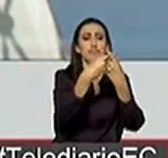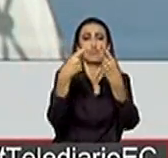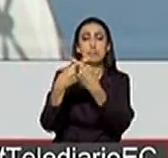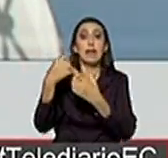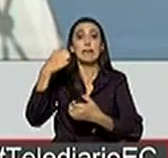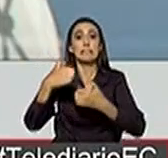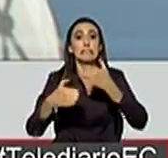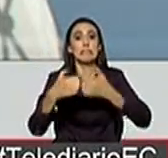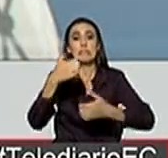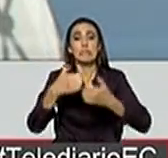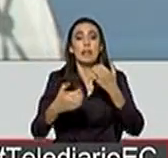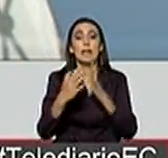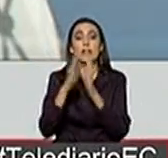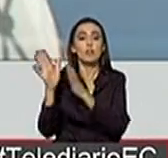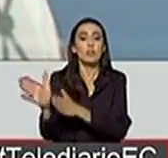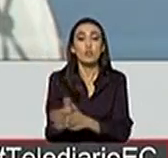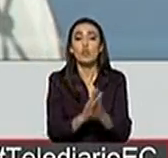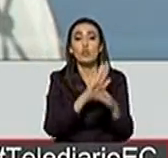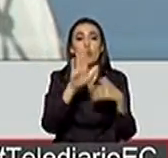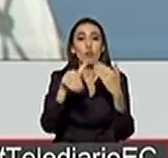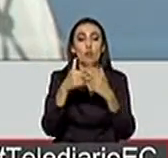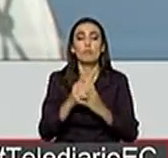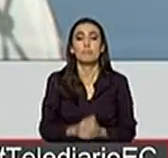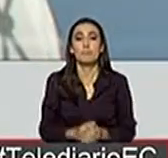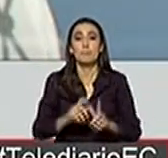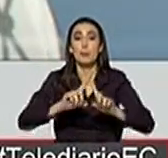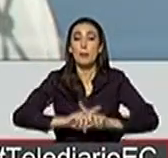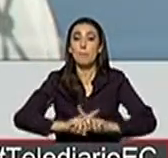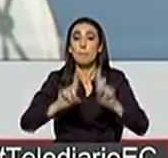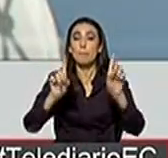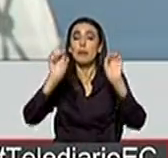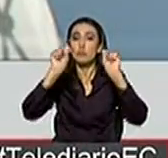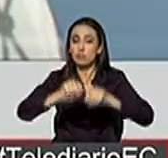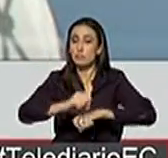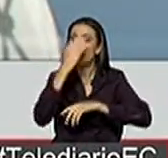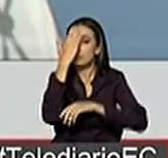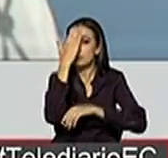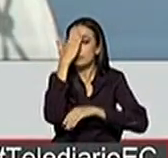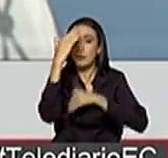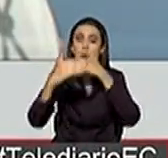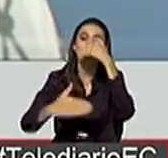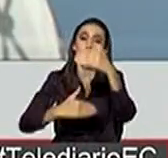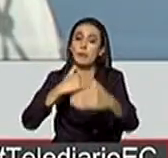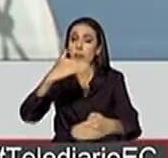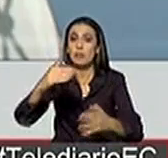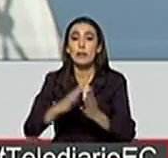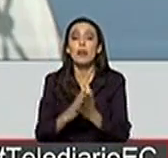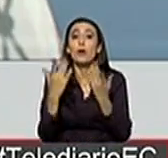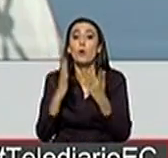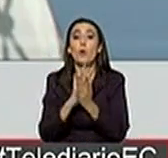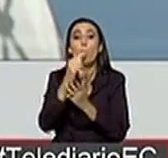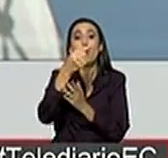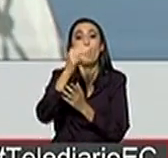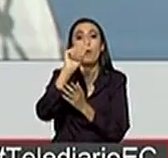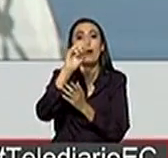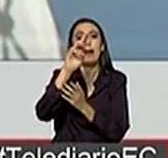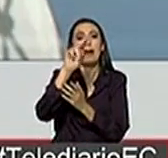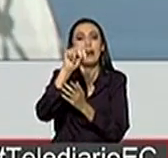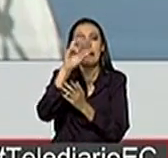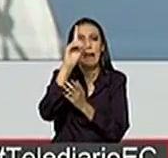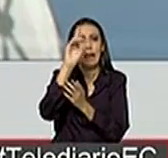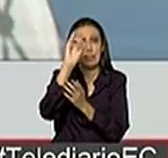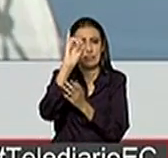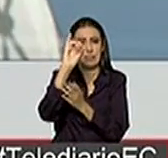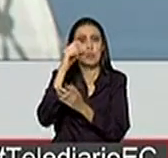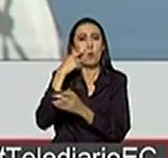en un estado de incertidumbre y que hay que tomar en cuenta lo siguiente ya lo dijo gandhi no hay camino para la paz la paz